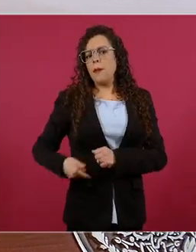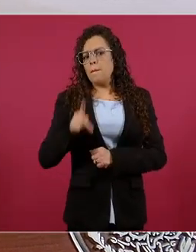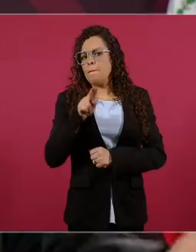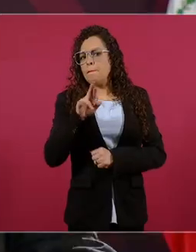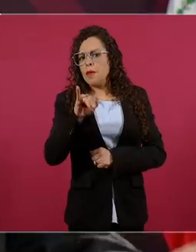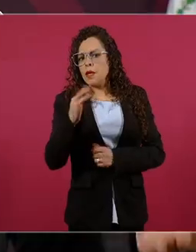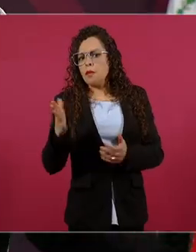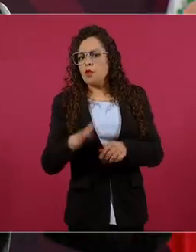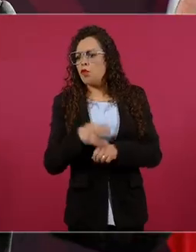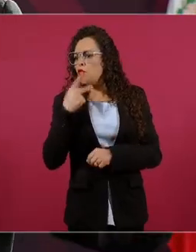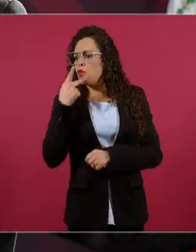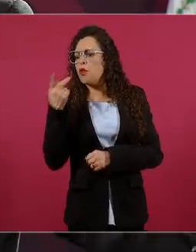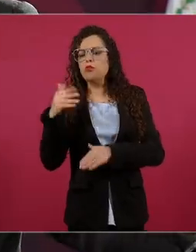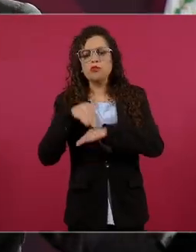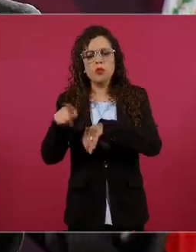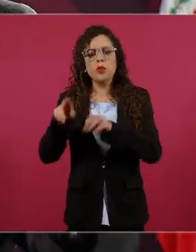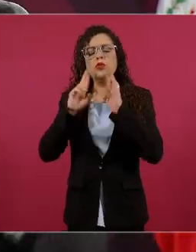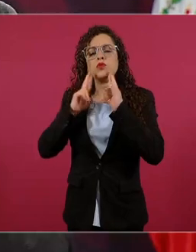también